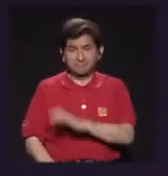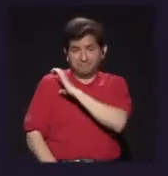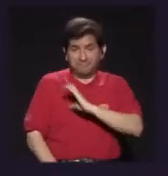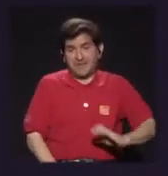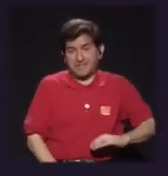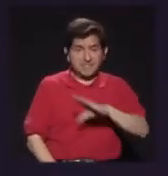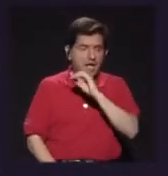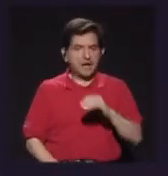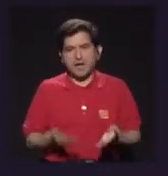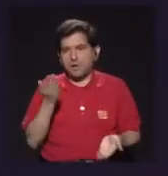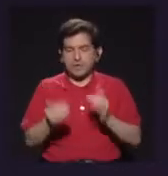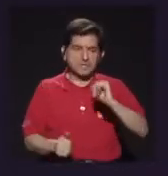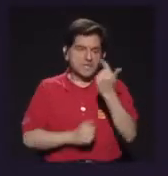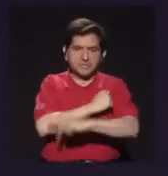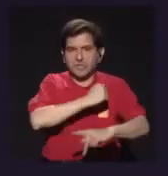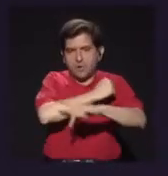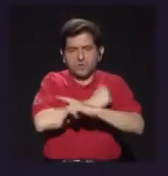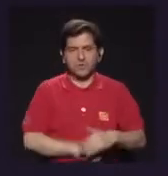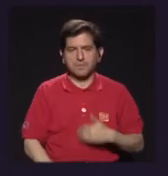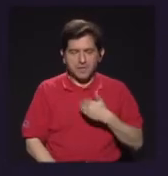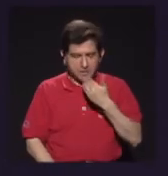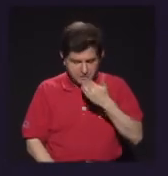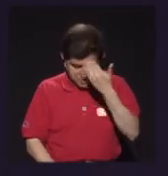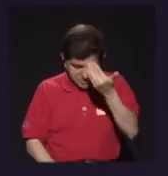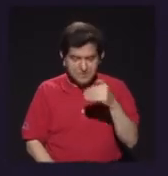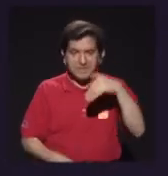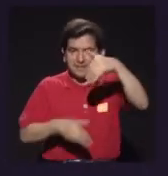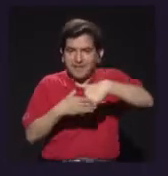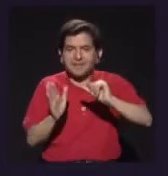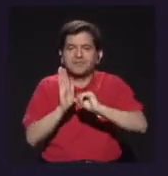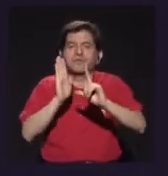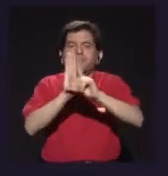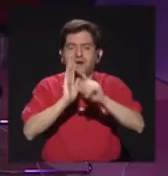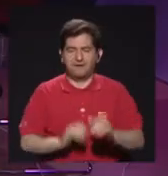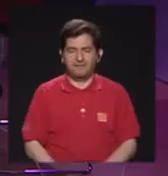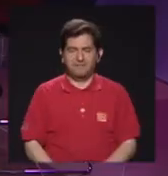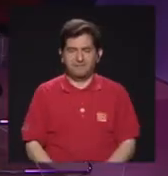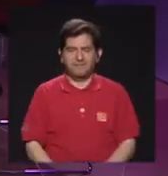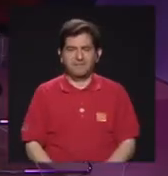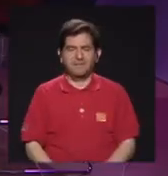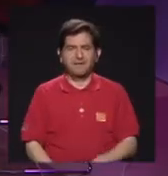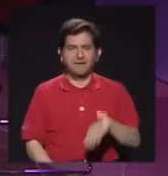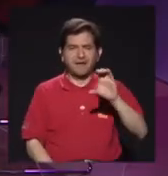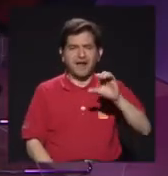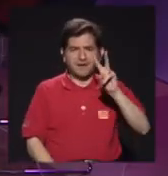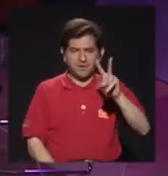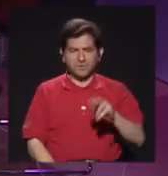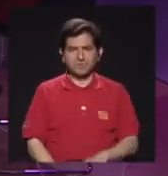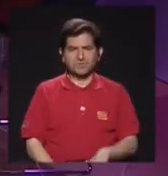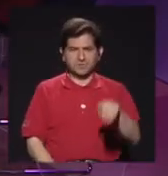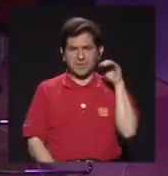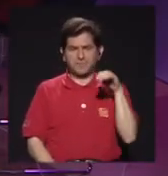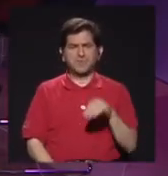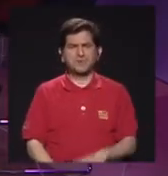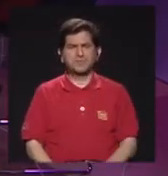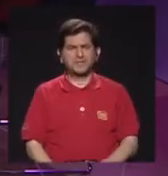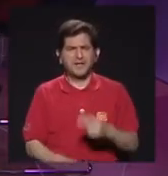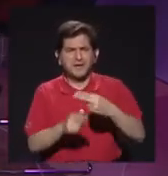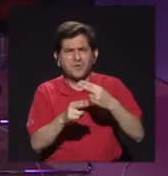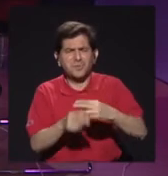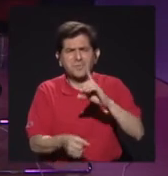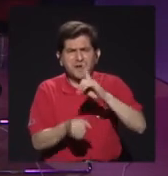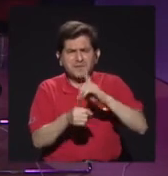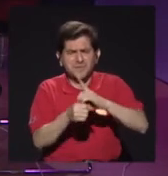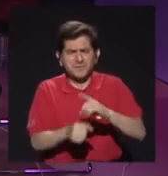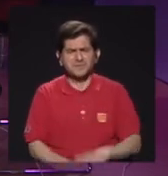país podría ser islámica en nuestro país cristiana de la asamblea legislativa de don carlos valverde de zapote dice como nombran un diputado como presidente la asamblea a